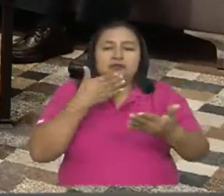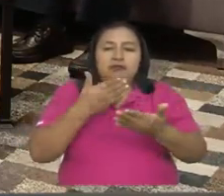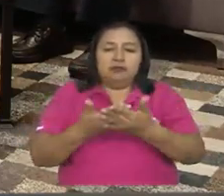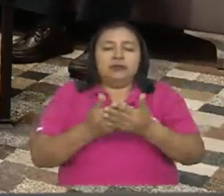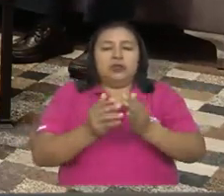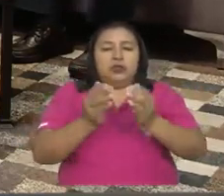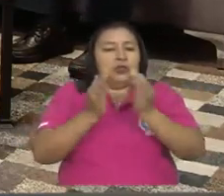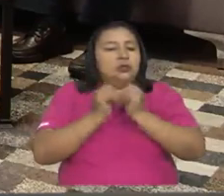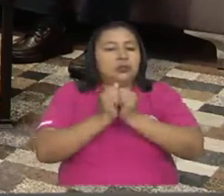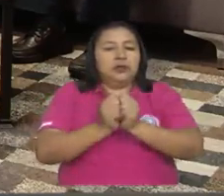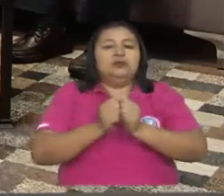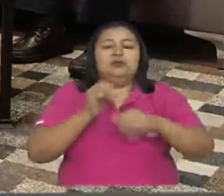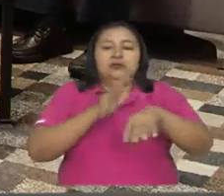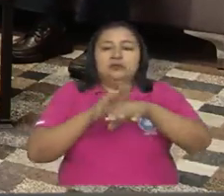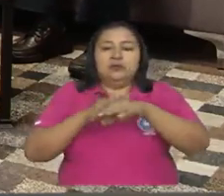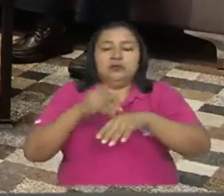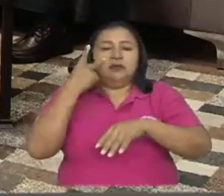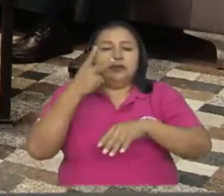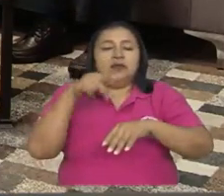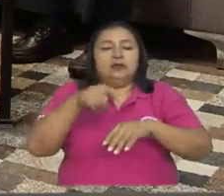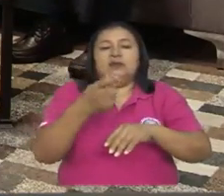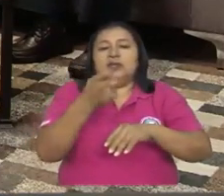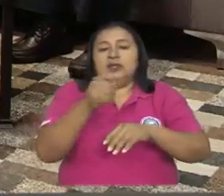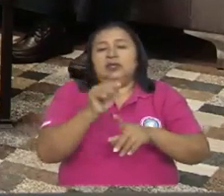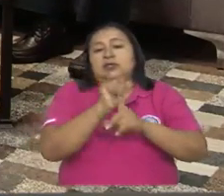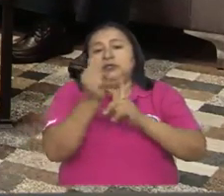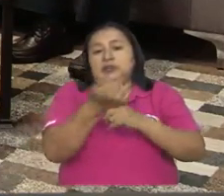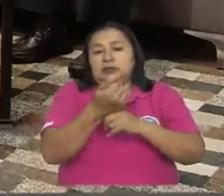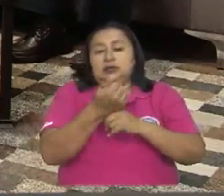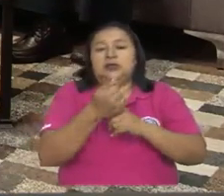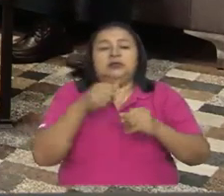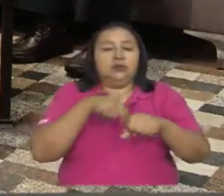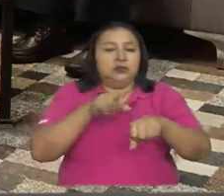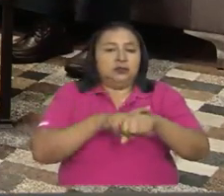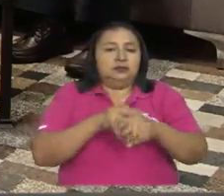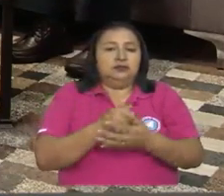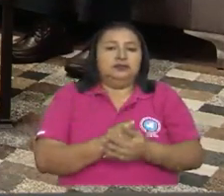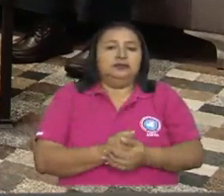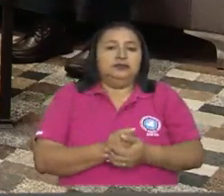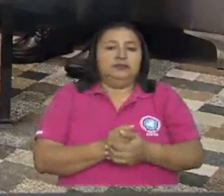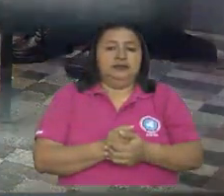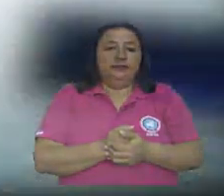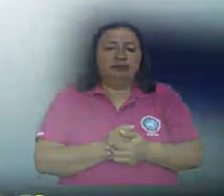agradecemos que nos haya acompañado y le invitamos a que se quede en fiel sintonía del canal parlamentario, el canal de la Asamblea Nacional.